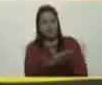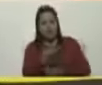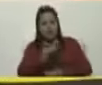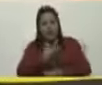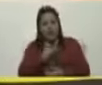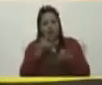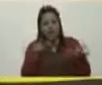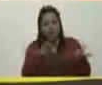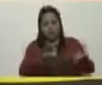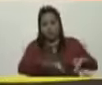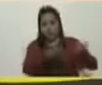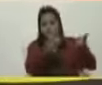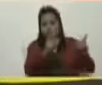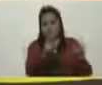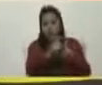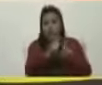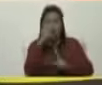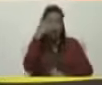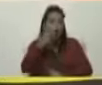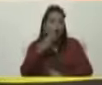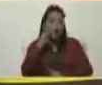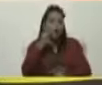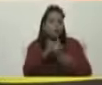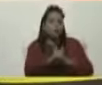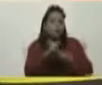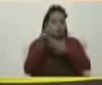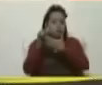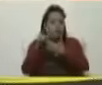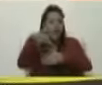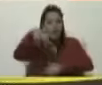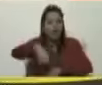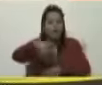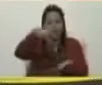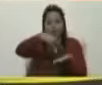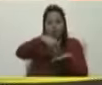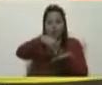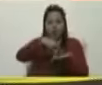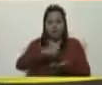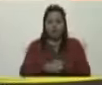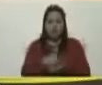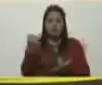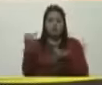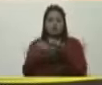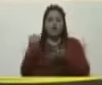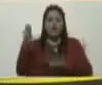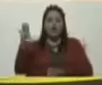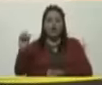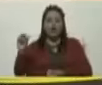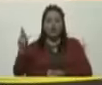derecho a palabra a un dirigente juvenil del estado de Carabobo, Daniel Coronel, para que dé un saludo.